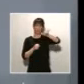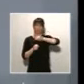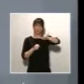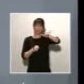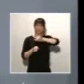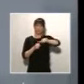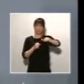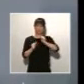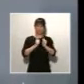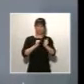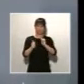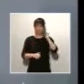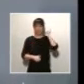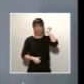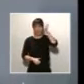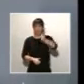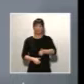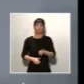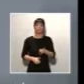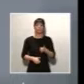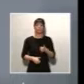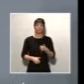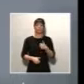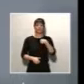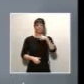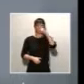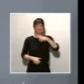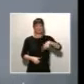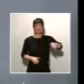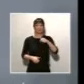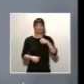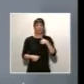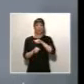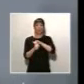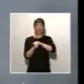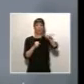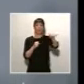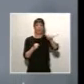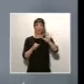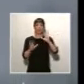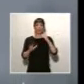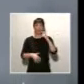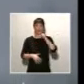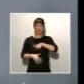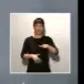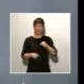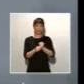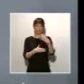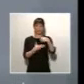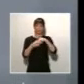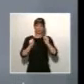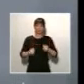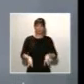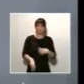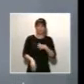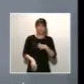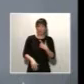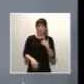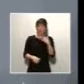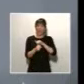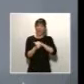y quiero recordar que no se puede volar sin una tripulación. Un avión no puede volar solo, necesitamos una tripulación,